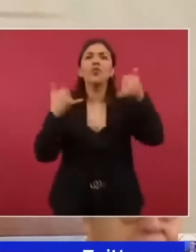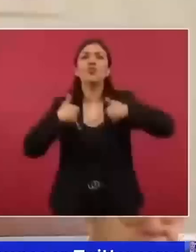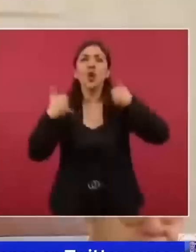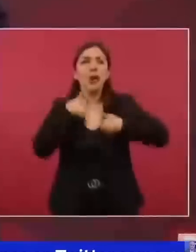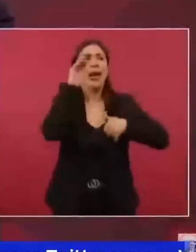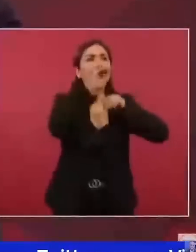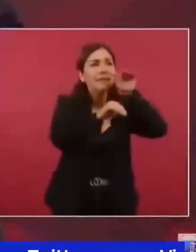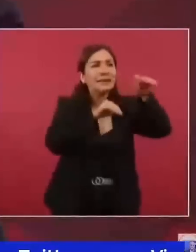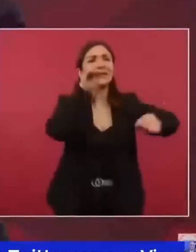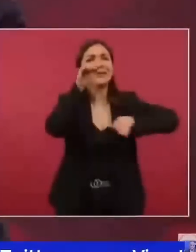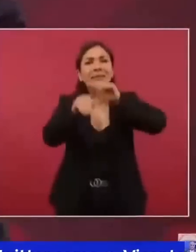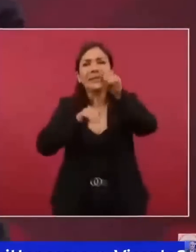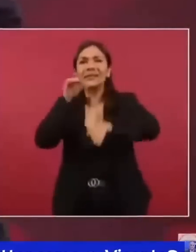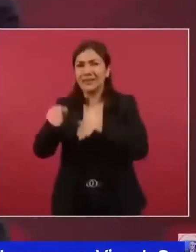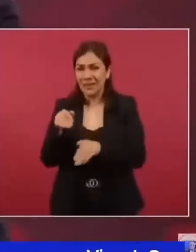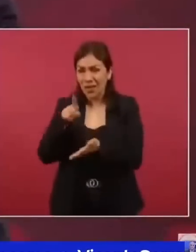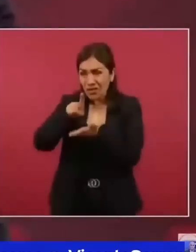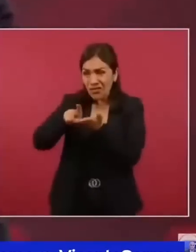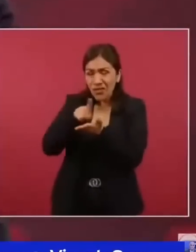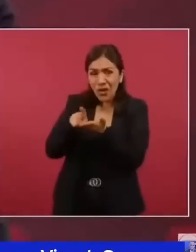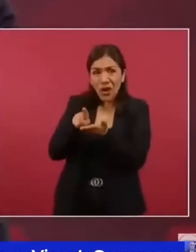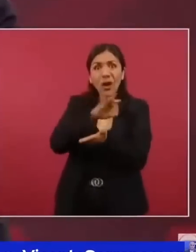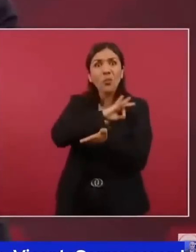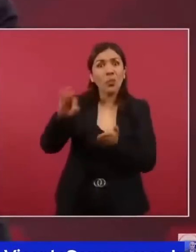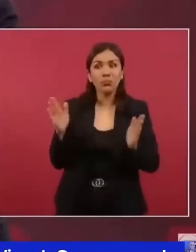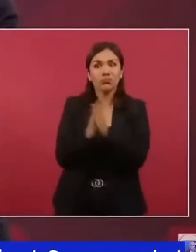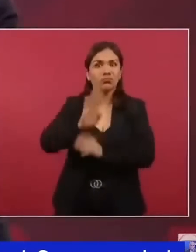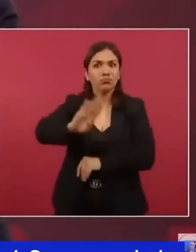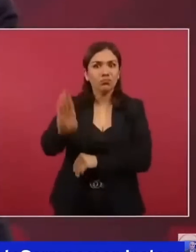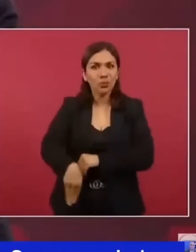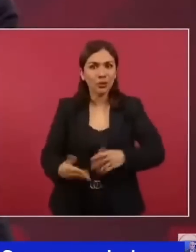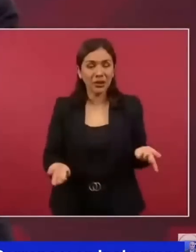constantemente de que eso mata.